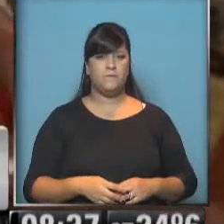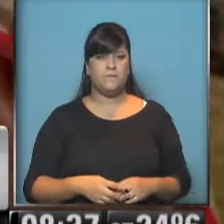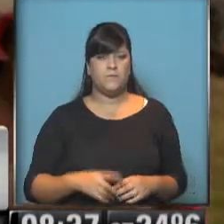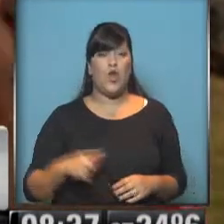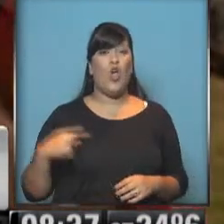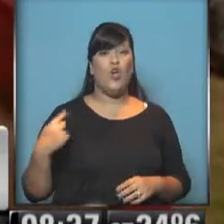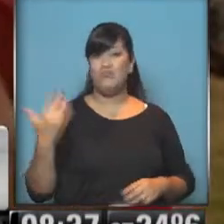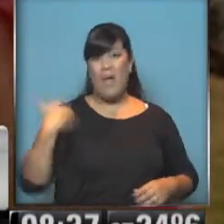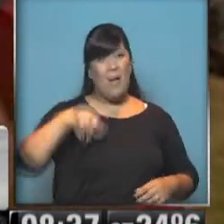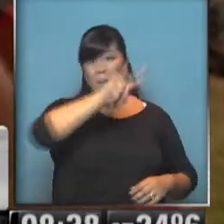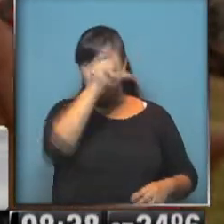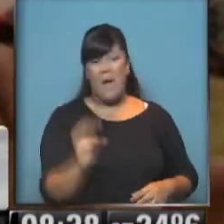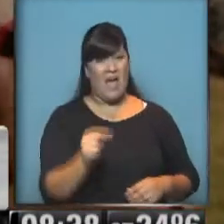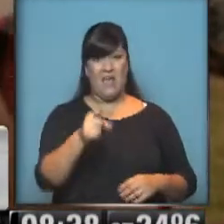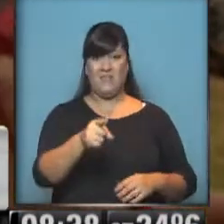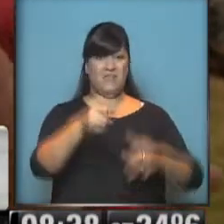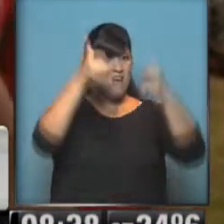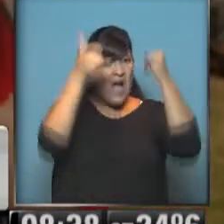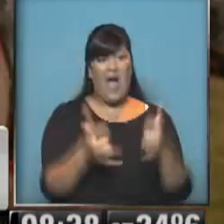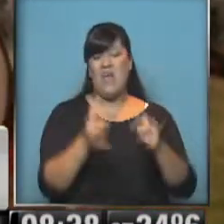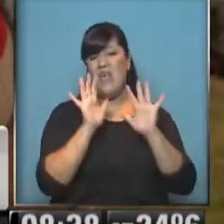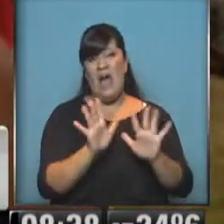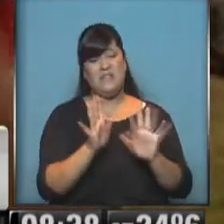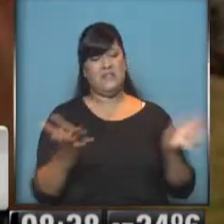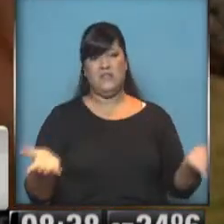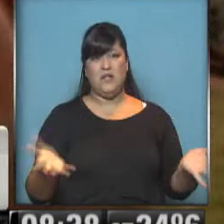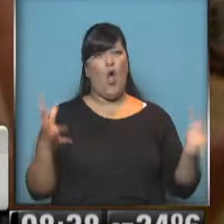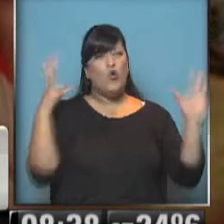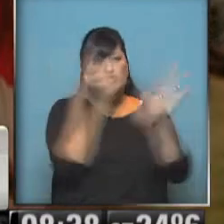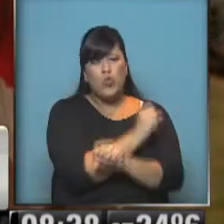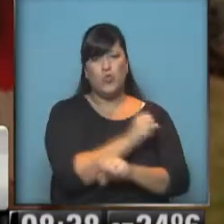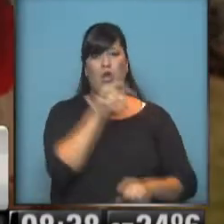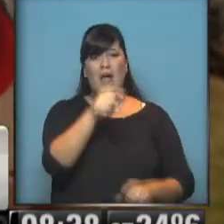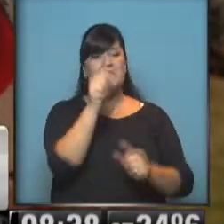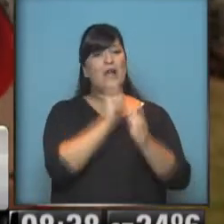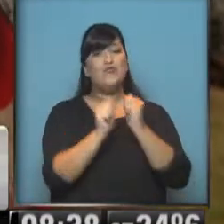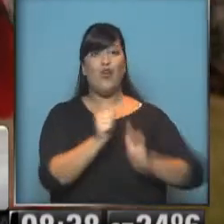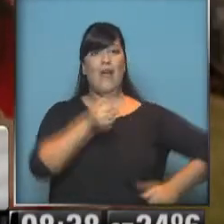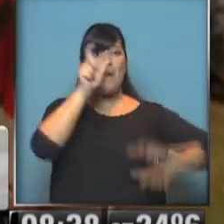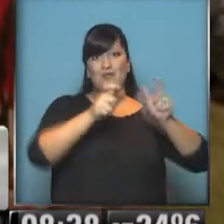Todo el país está impregnado de esta historia. Es una historia que la gente no quiere hablar.